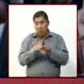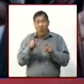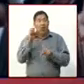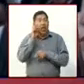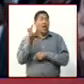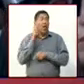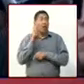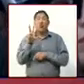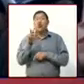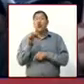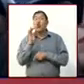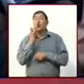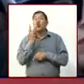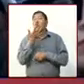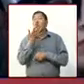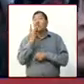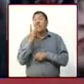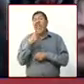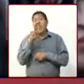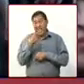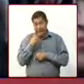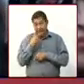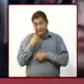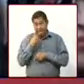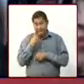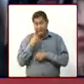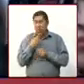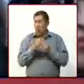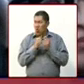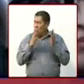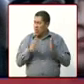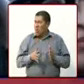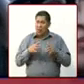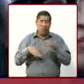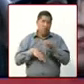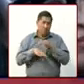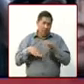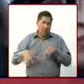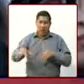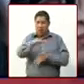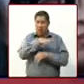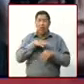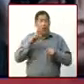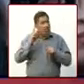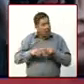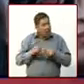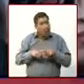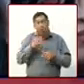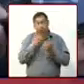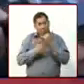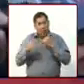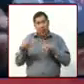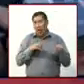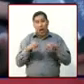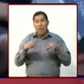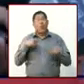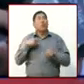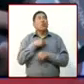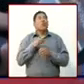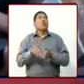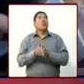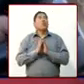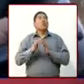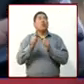no van a tener suerte. Y decir también a los compañeros de base que están pendientes de lo que se vaya a realizar. Hemos pedido